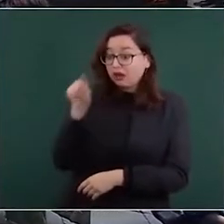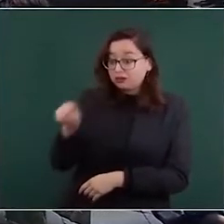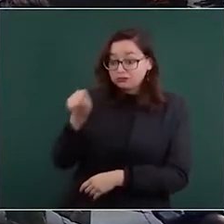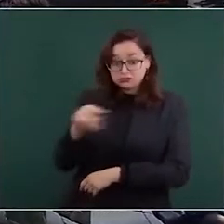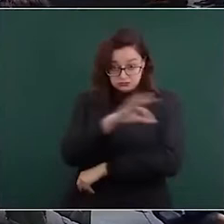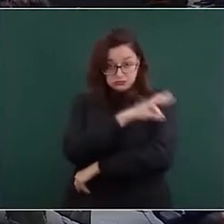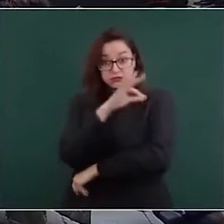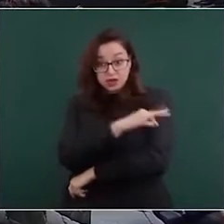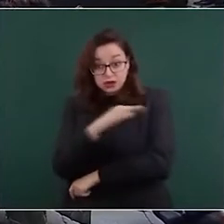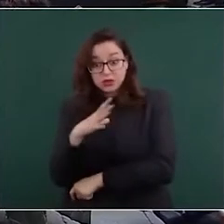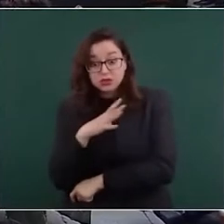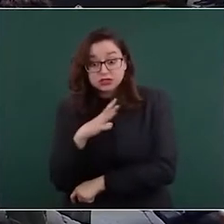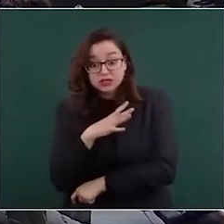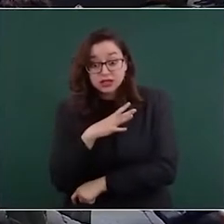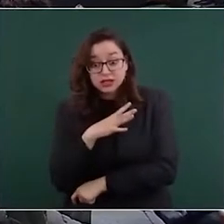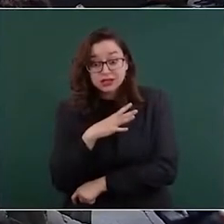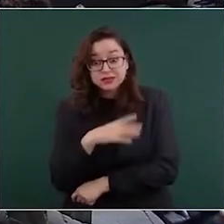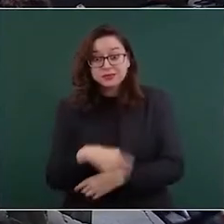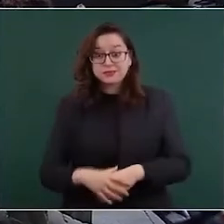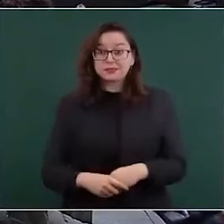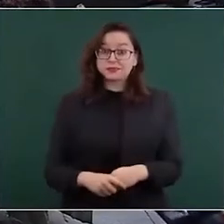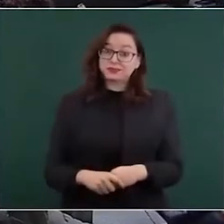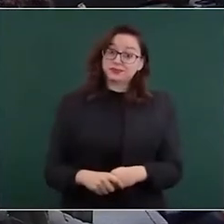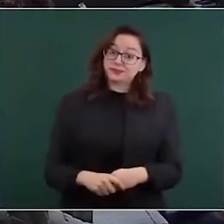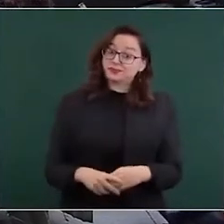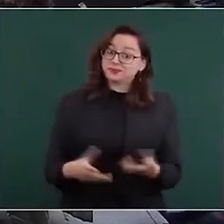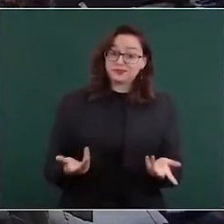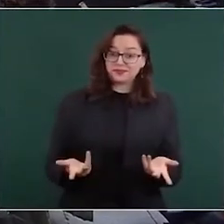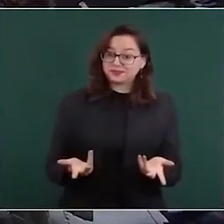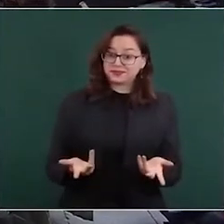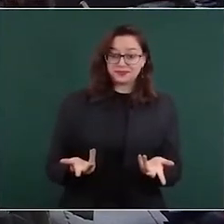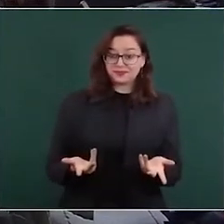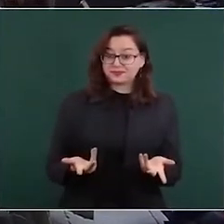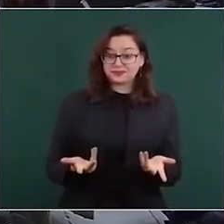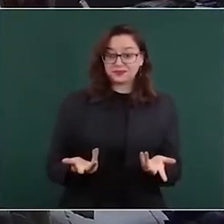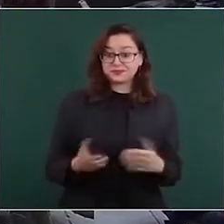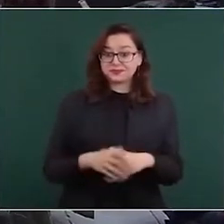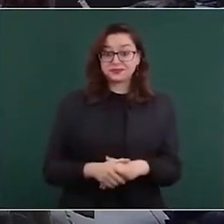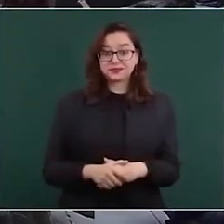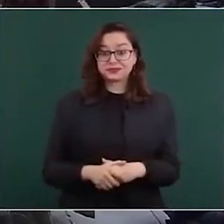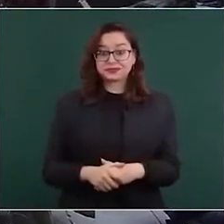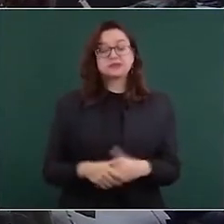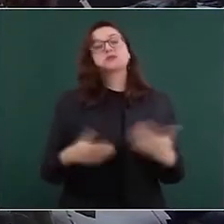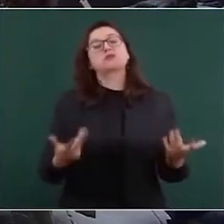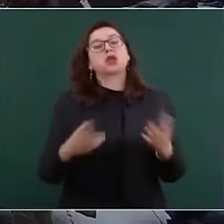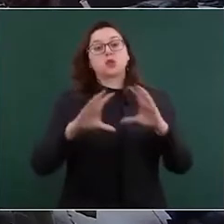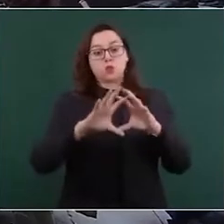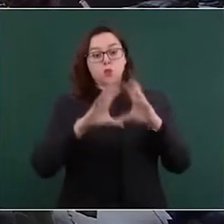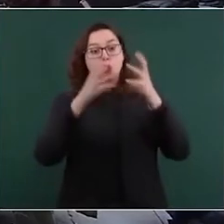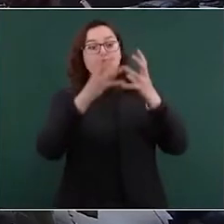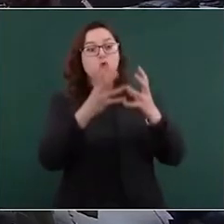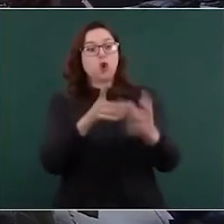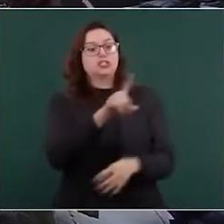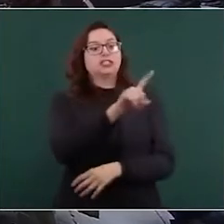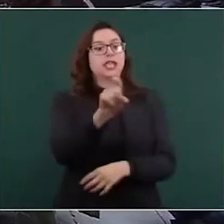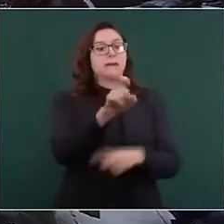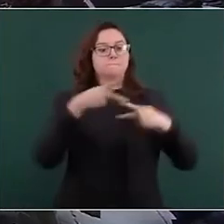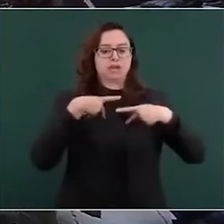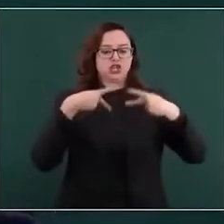de cada 100 vacunados. En África, 6,